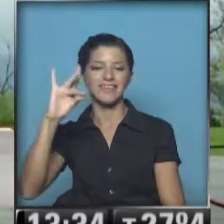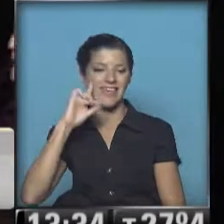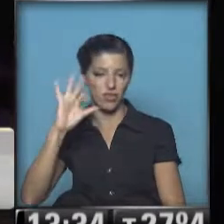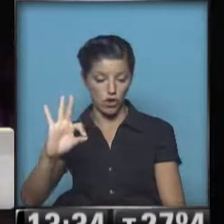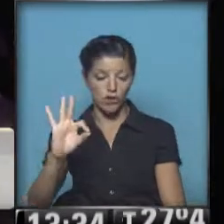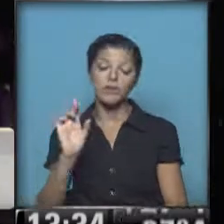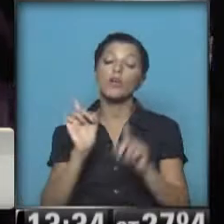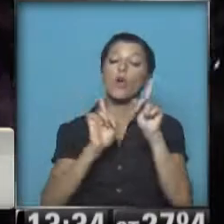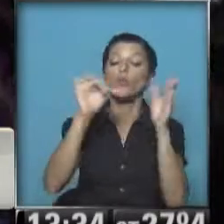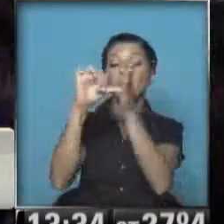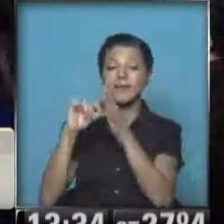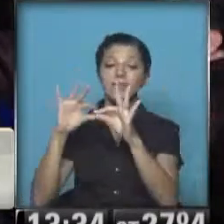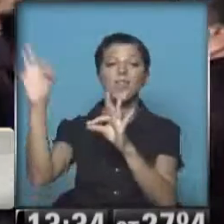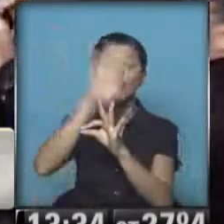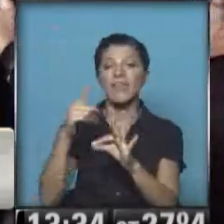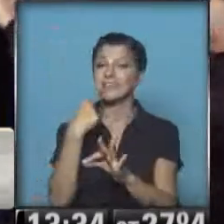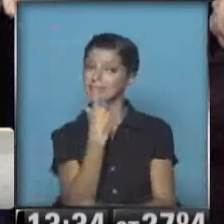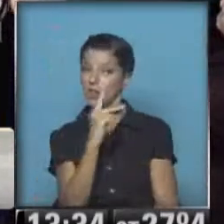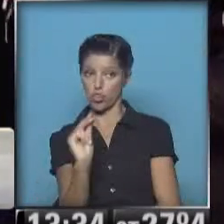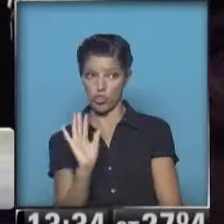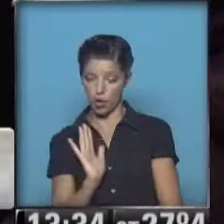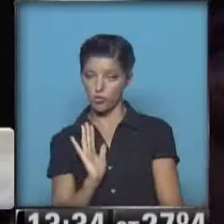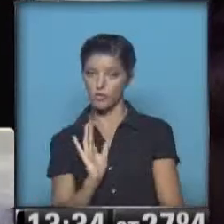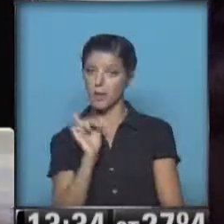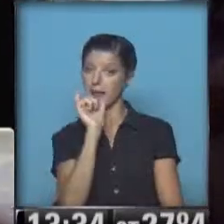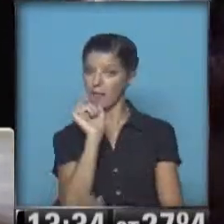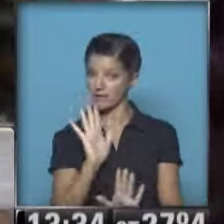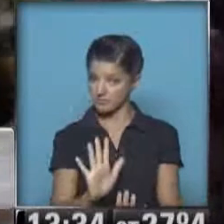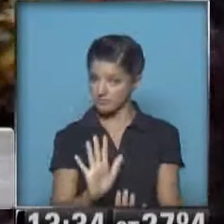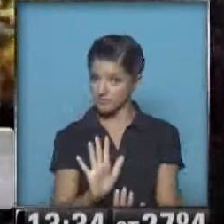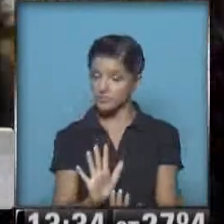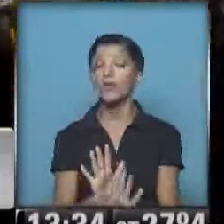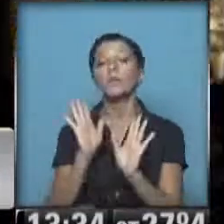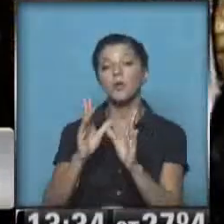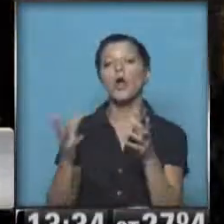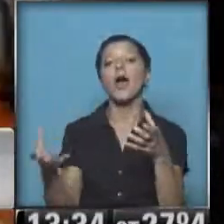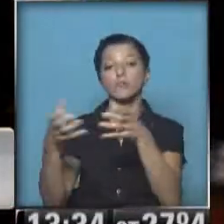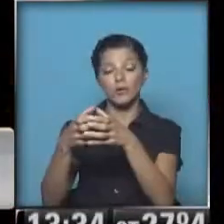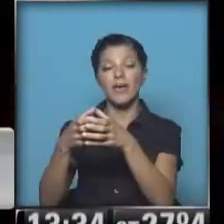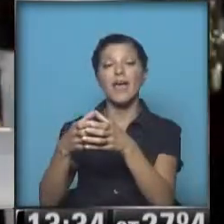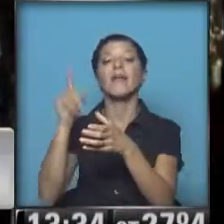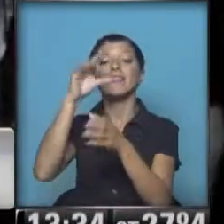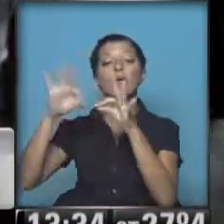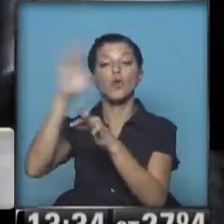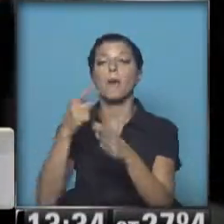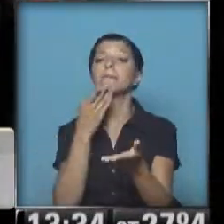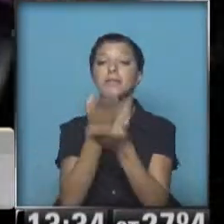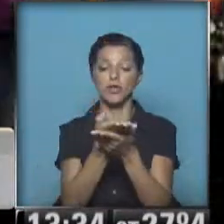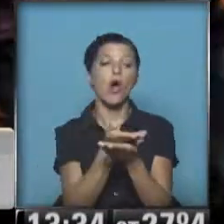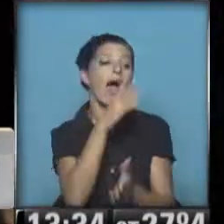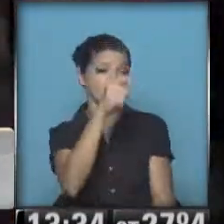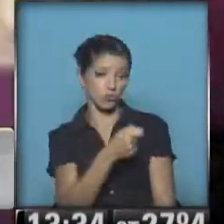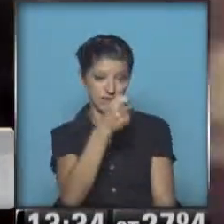algunos países de la Unión Europea no lo reconocen formalmente como tal, la Eurocámara solicitó formalmente a Turquía